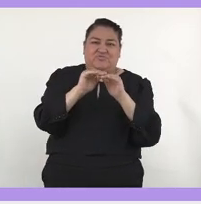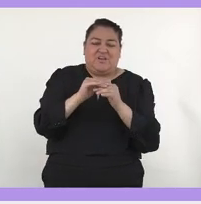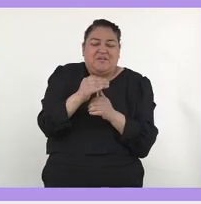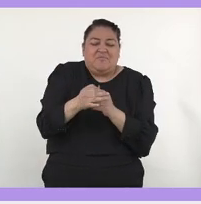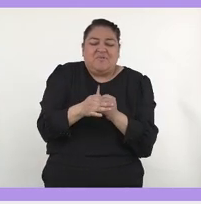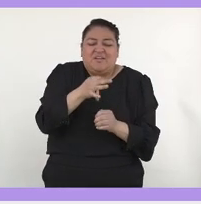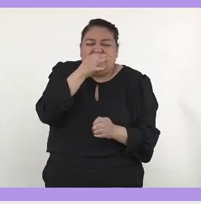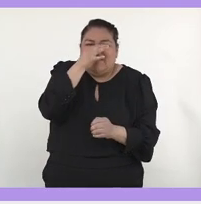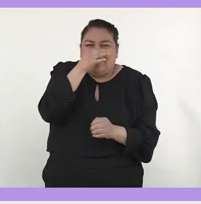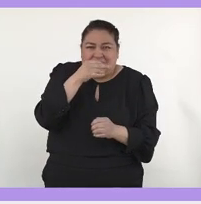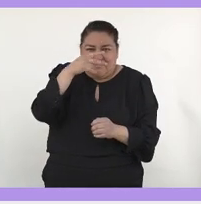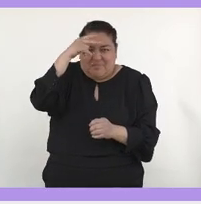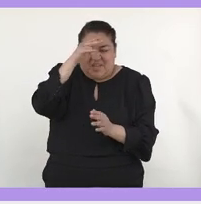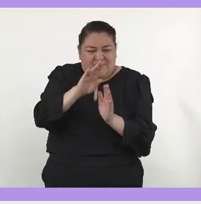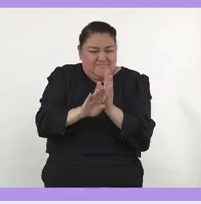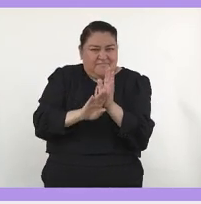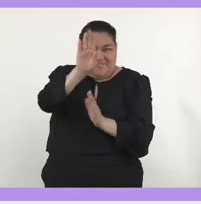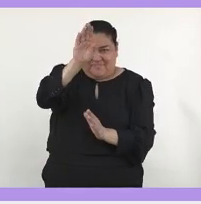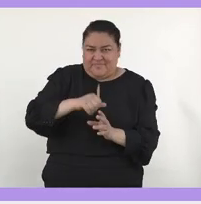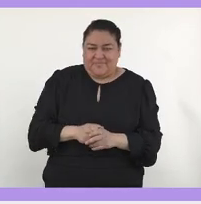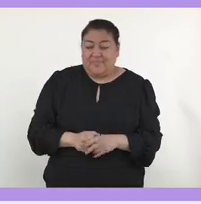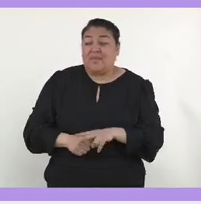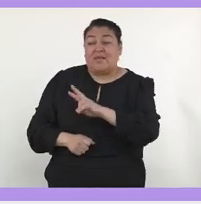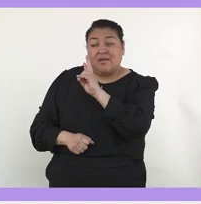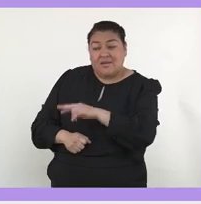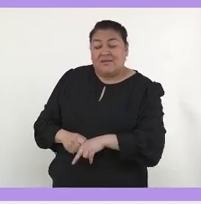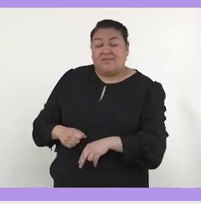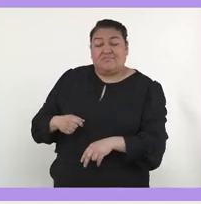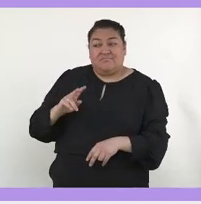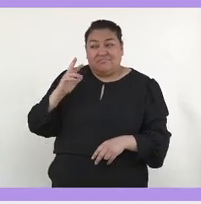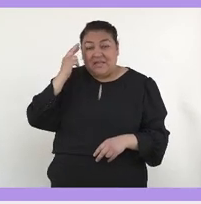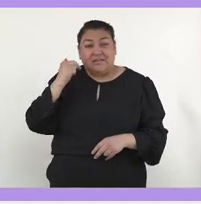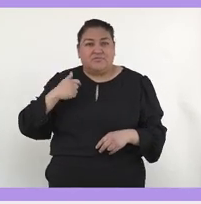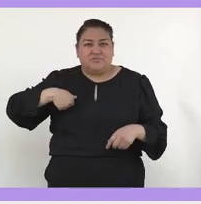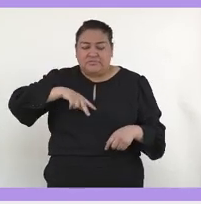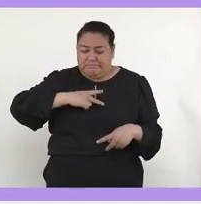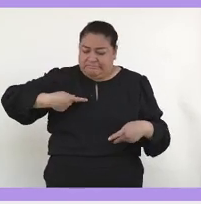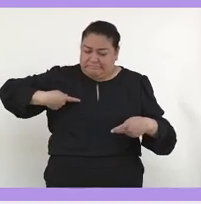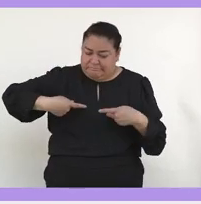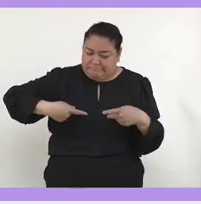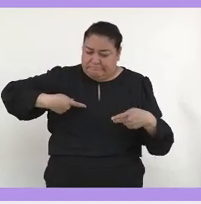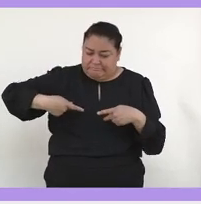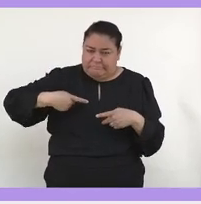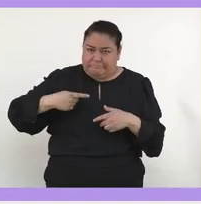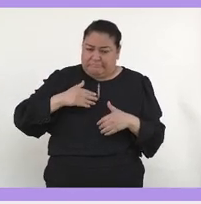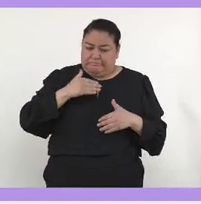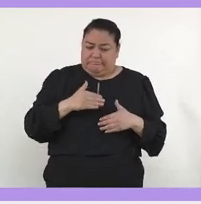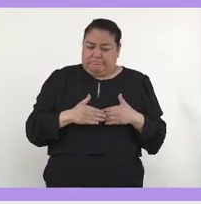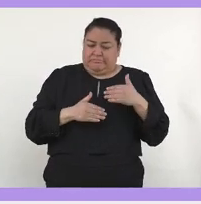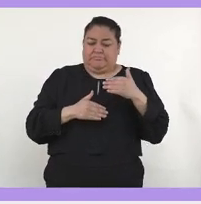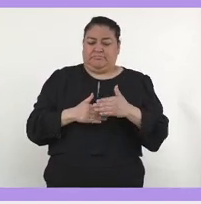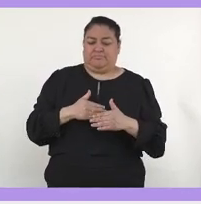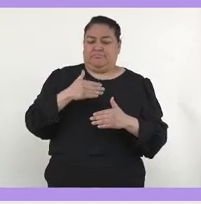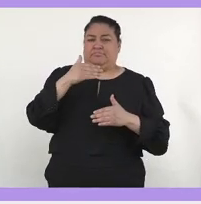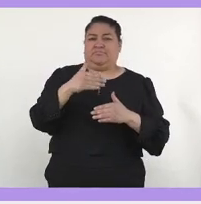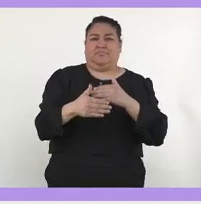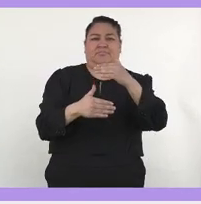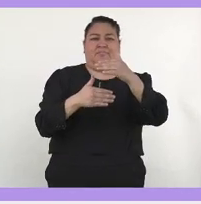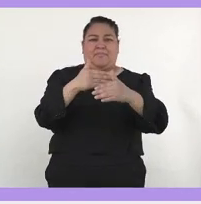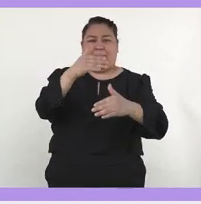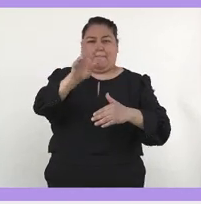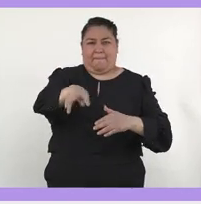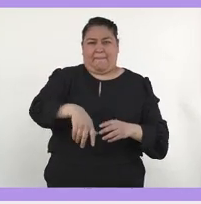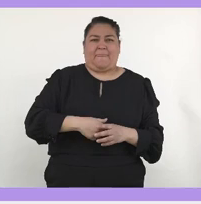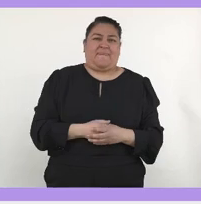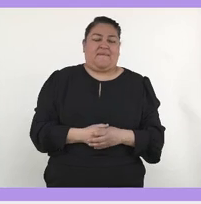y que lleguen los éxitos y es que se están dando pasos sólidos no sumamente Yo diría que hasta con pasos de gigante por lo menos no lo que vemos